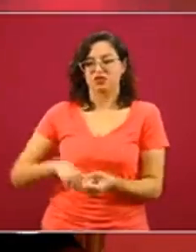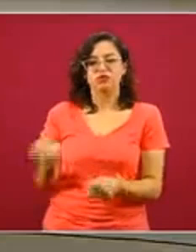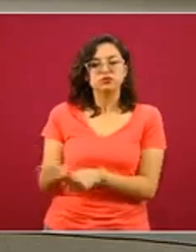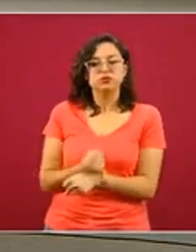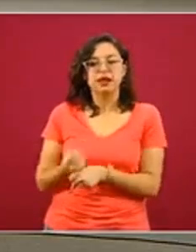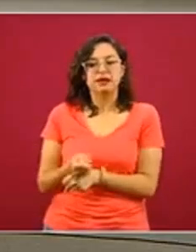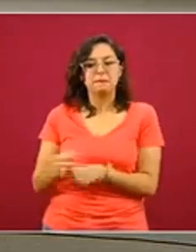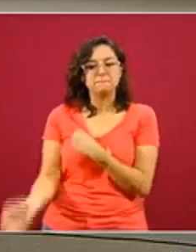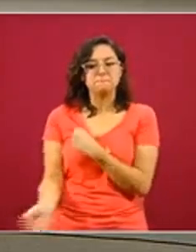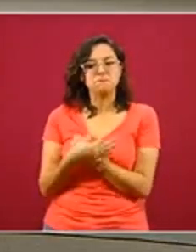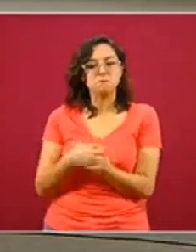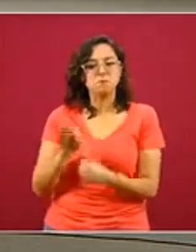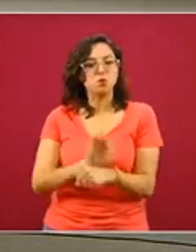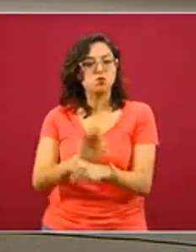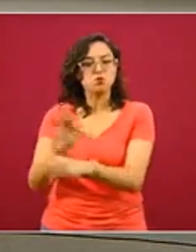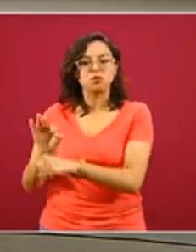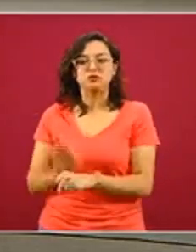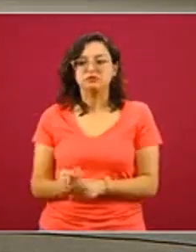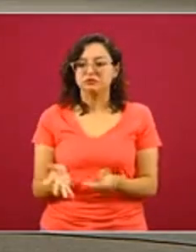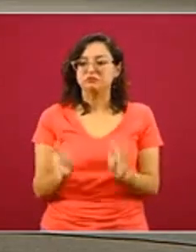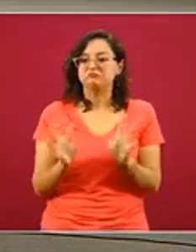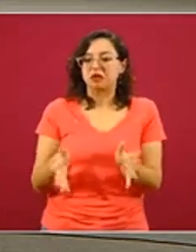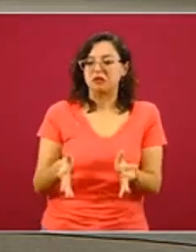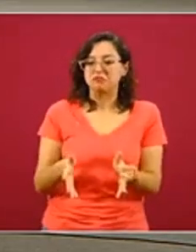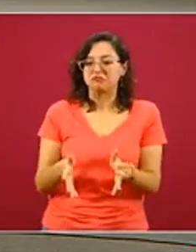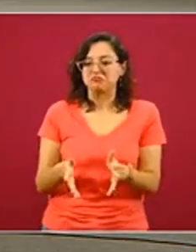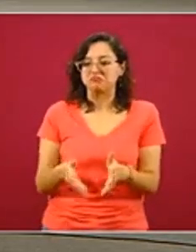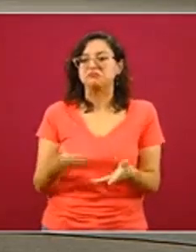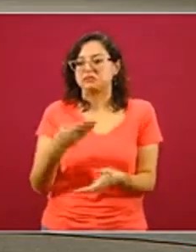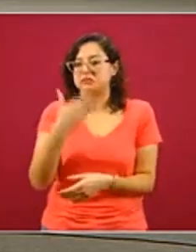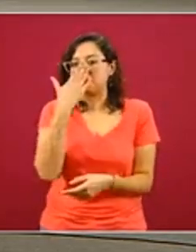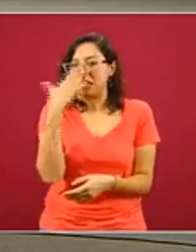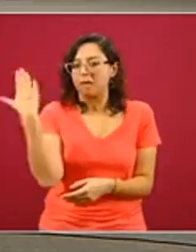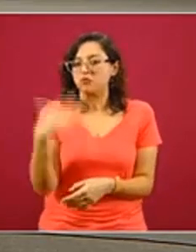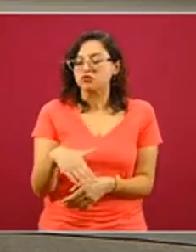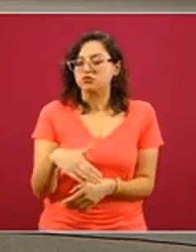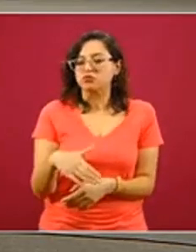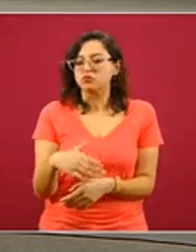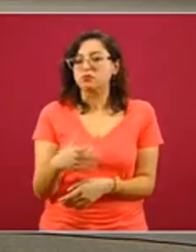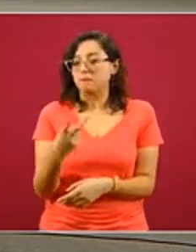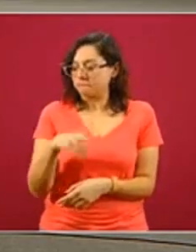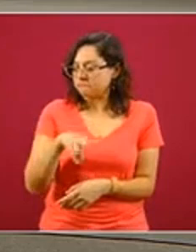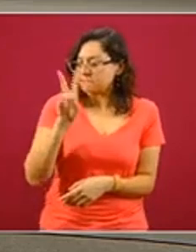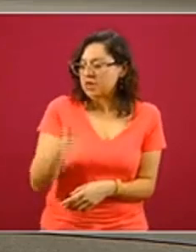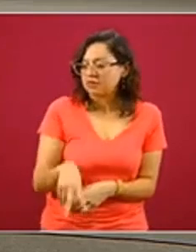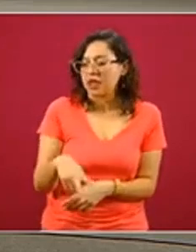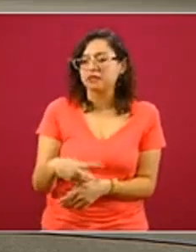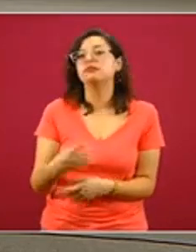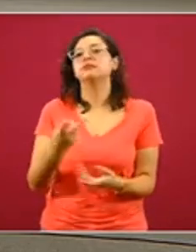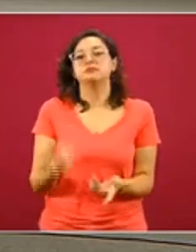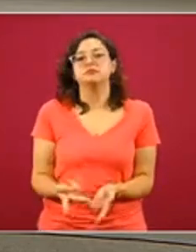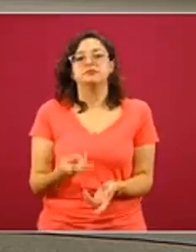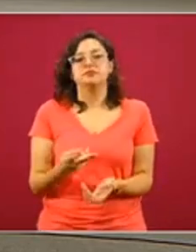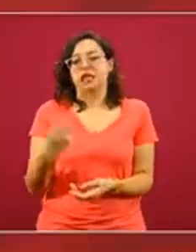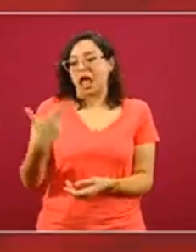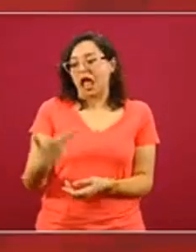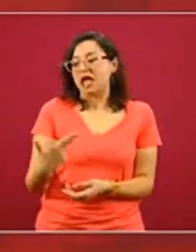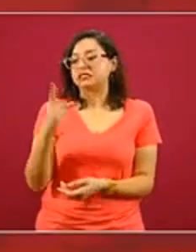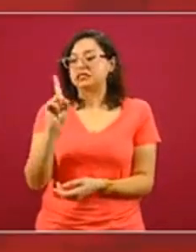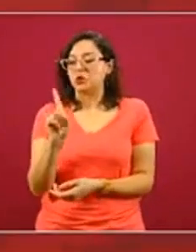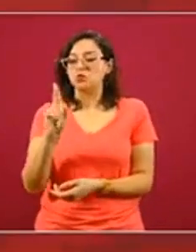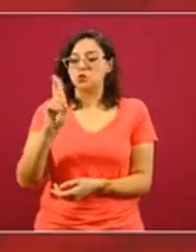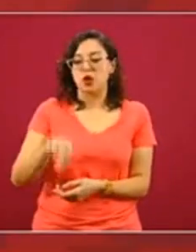influenza, y sabíamos además que esos anticuerpos eran neutralizantes, es decir, capaces de inactivar al